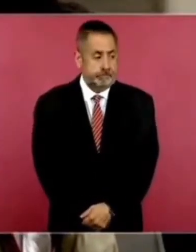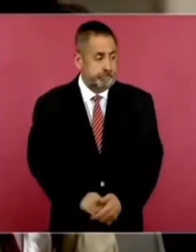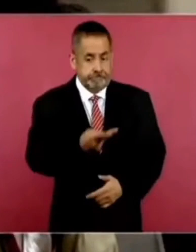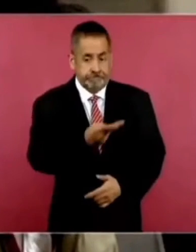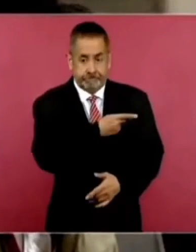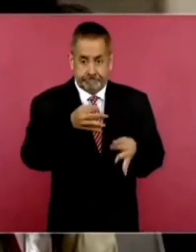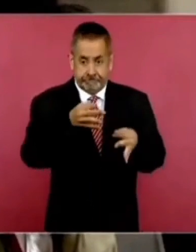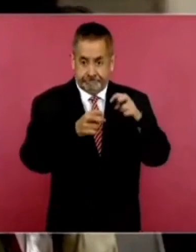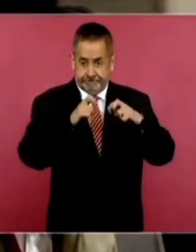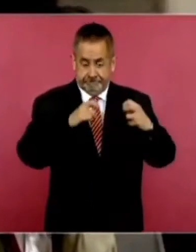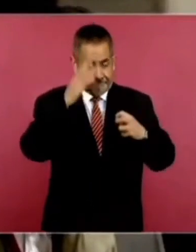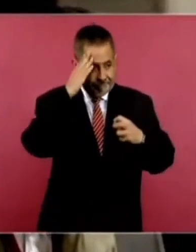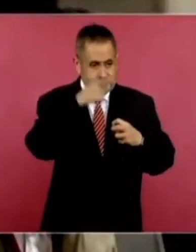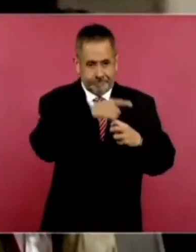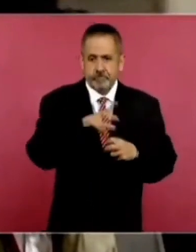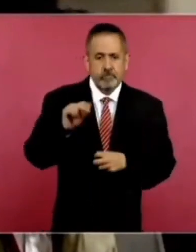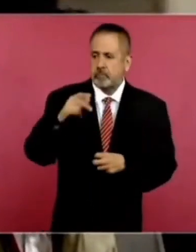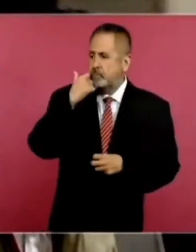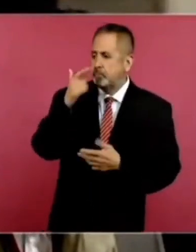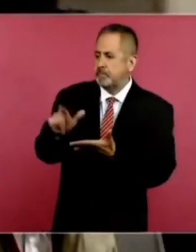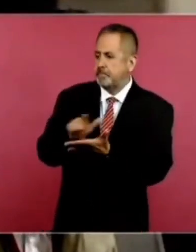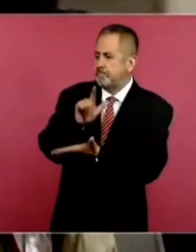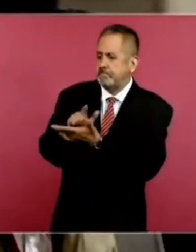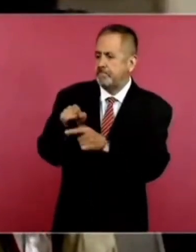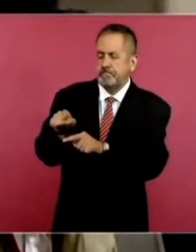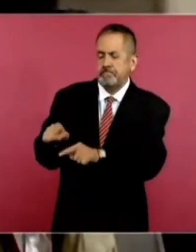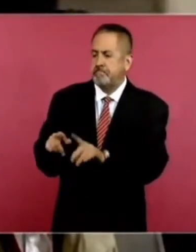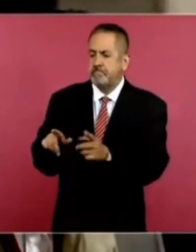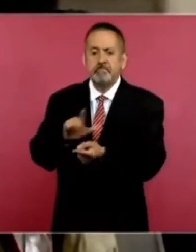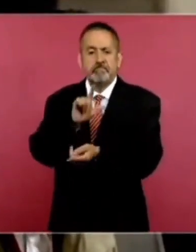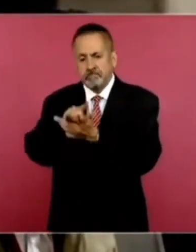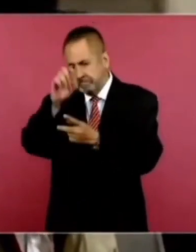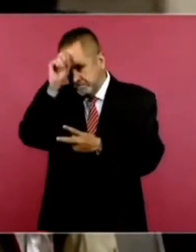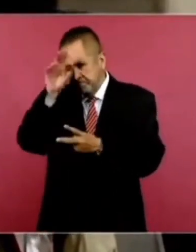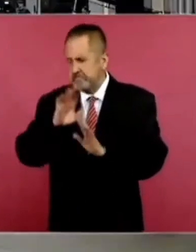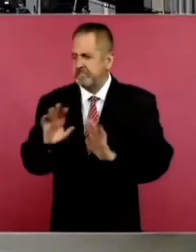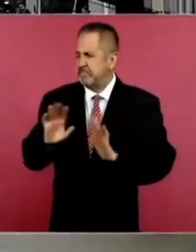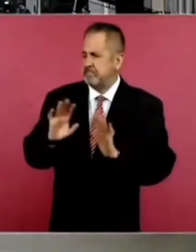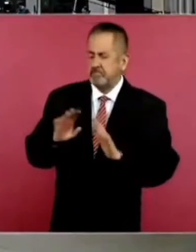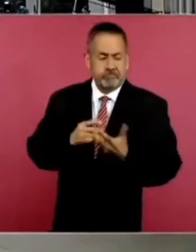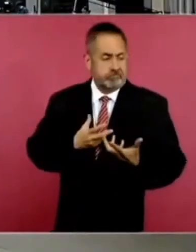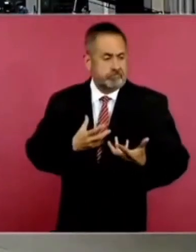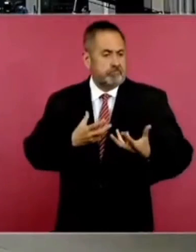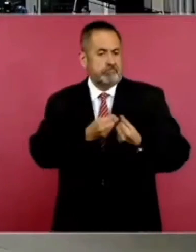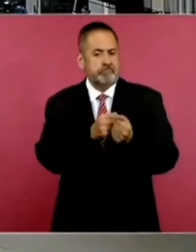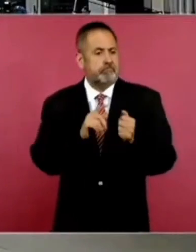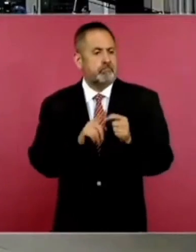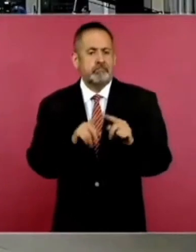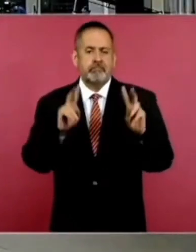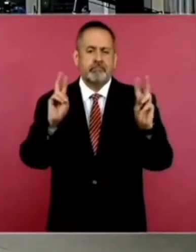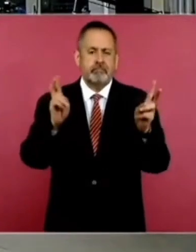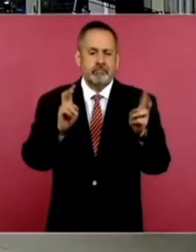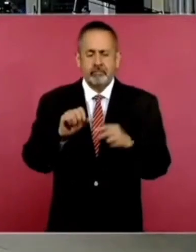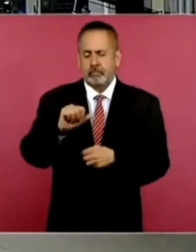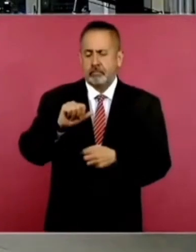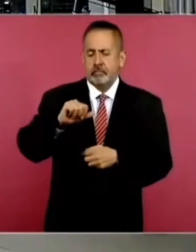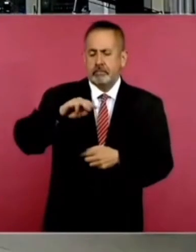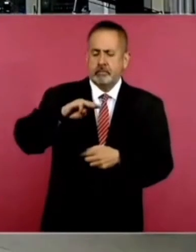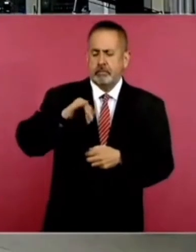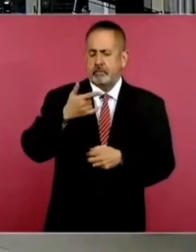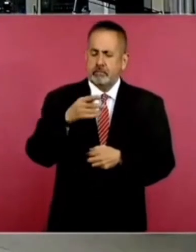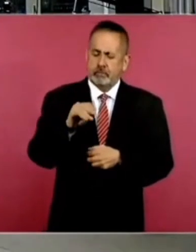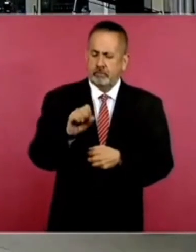ha trabajado incluso por convertirse en esto que se llama amigo de la Corte, esta figura del amicus